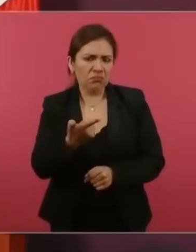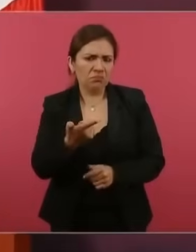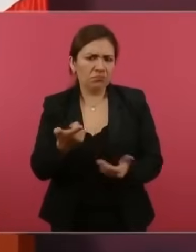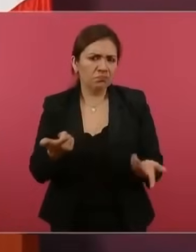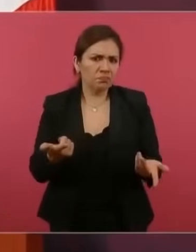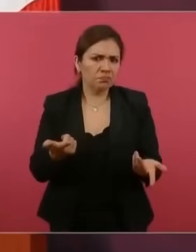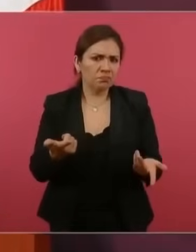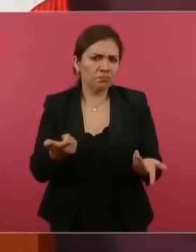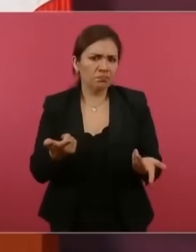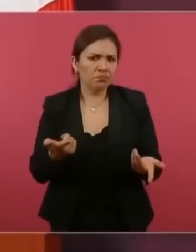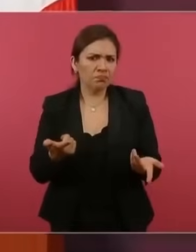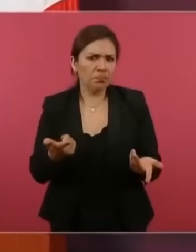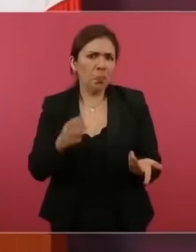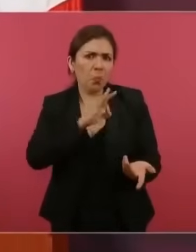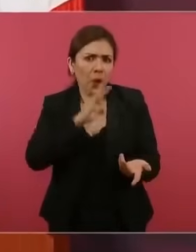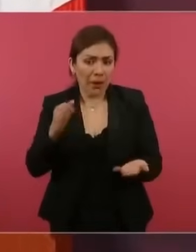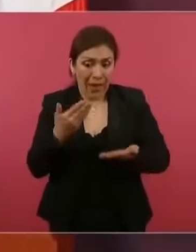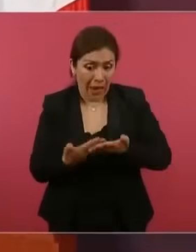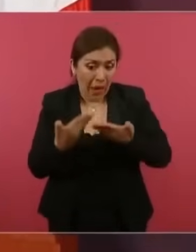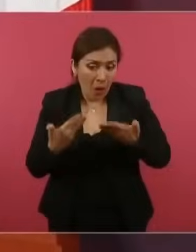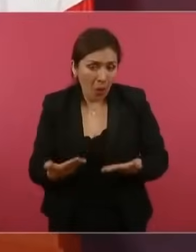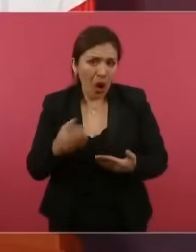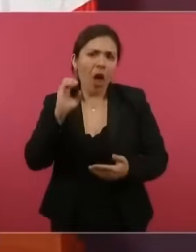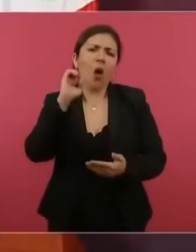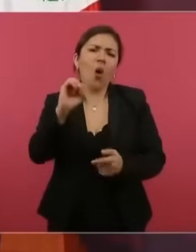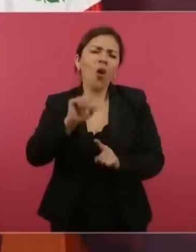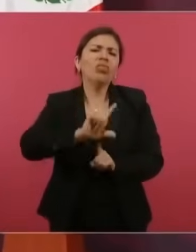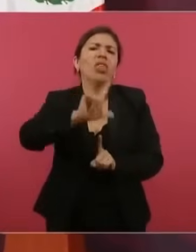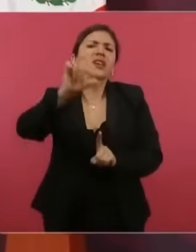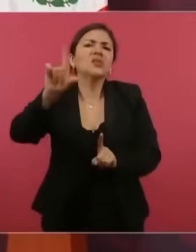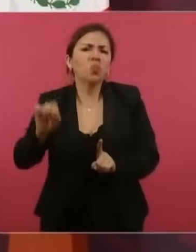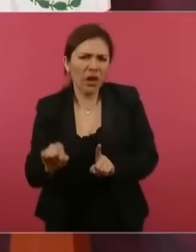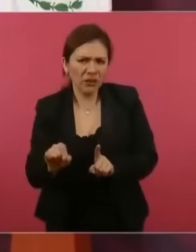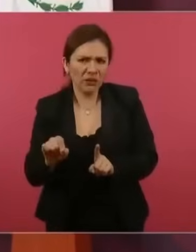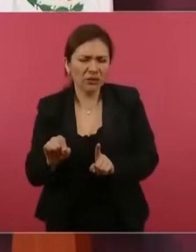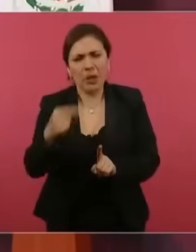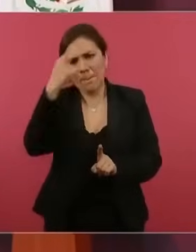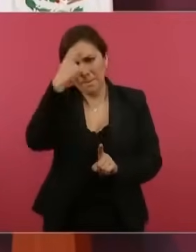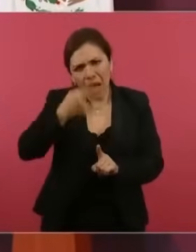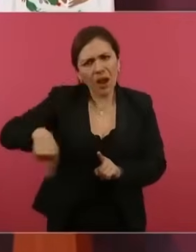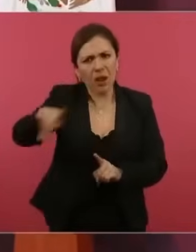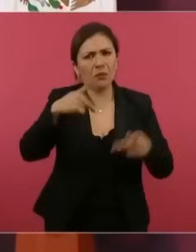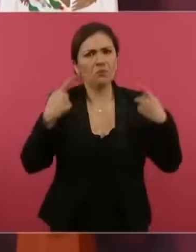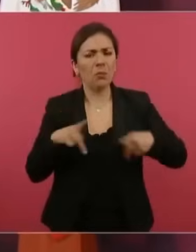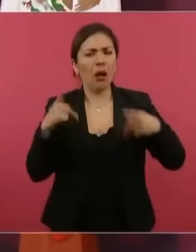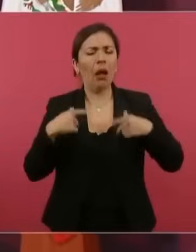no sé si ahora, pero más adelante, para aclararle a la gente,